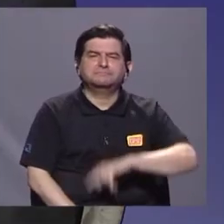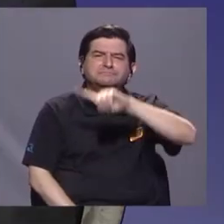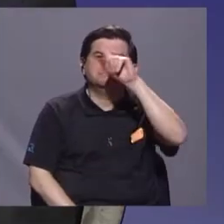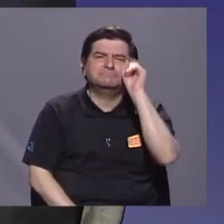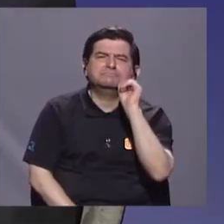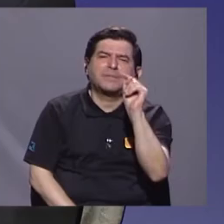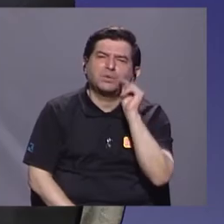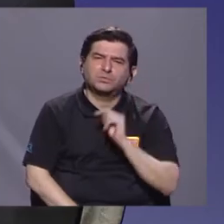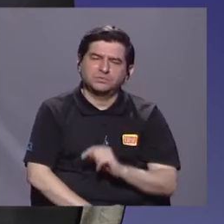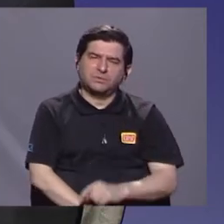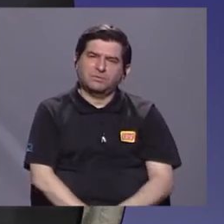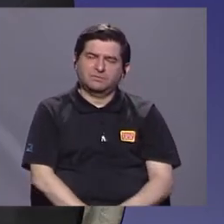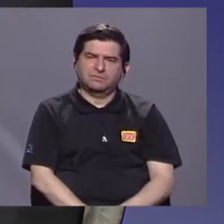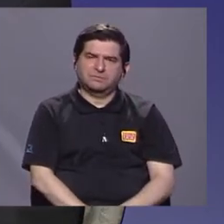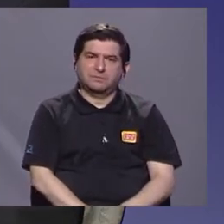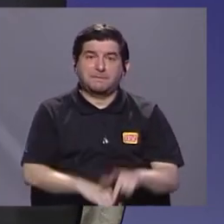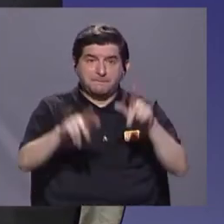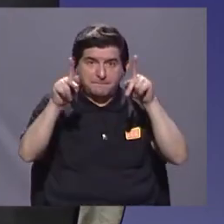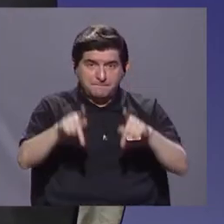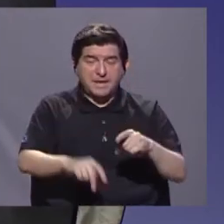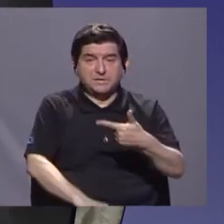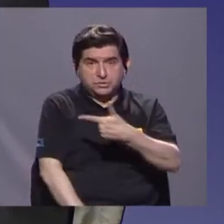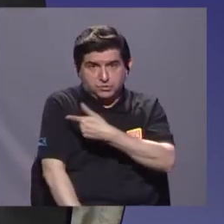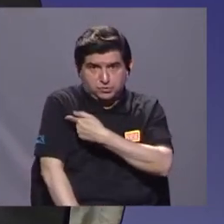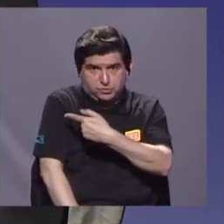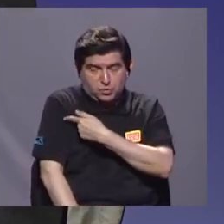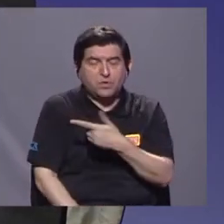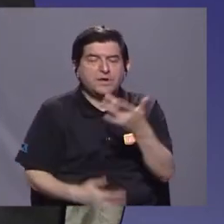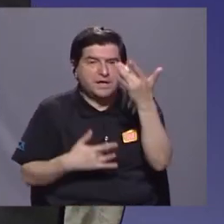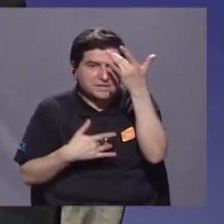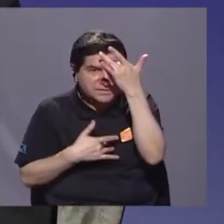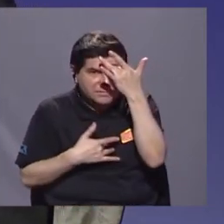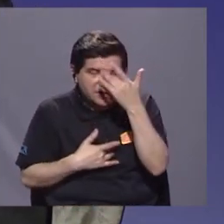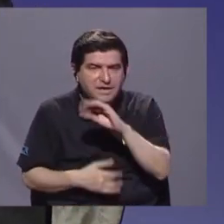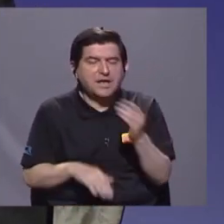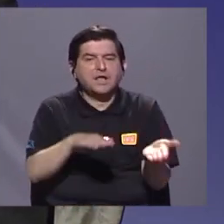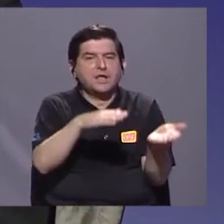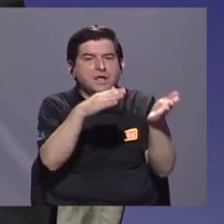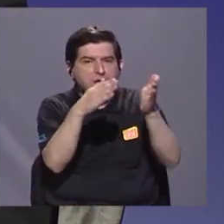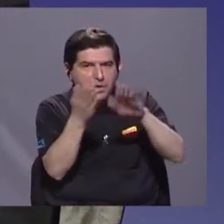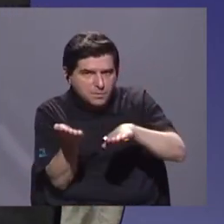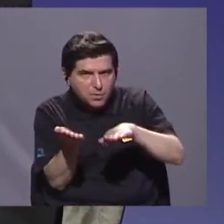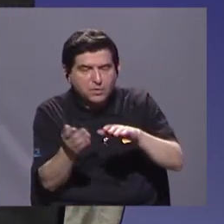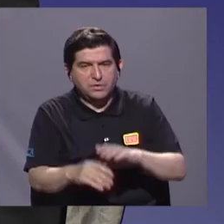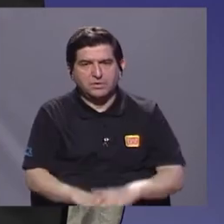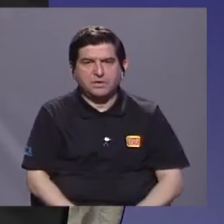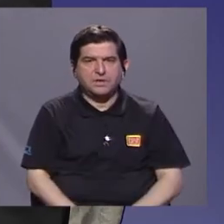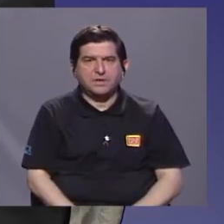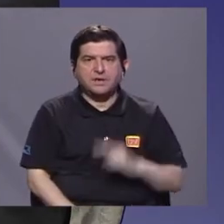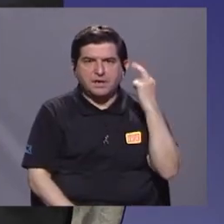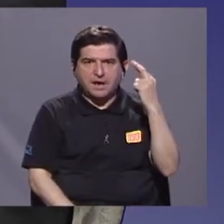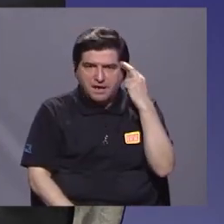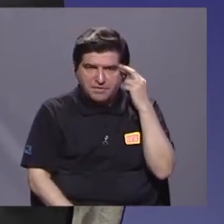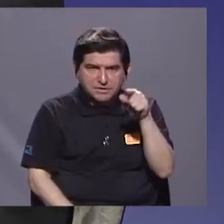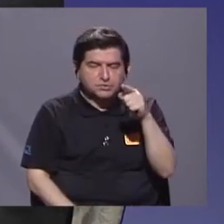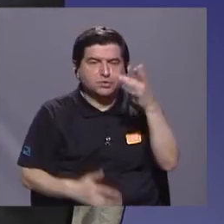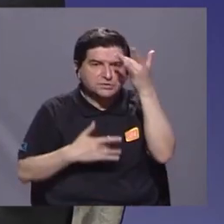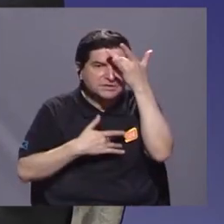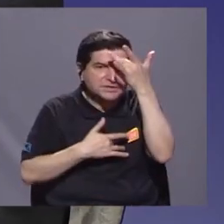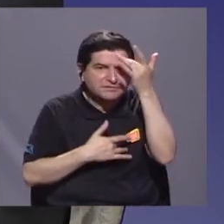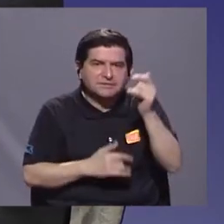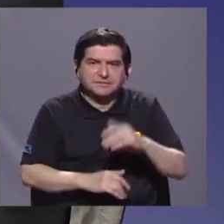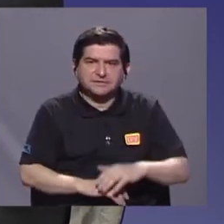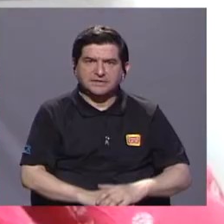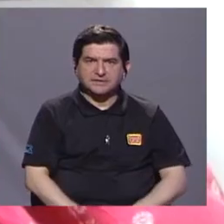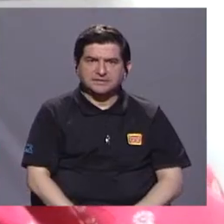asociada personas vacunadas han enfermado y hasta han fallecido por esta enfermedad